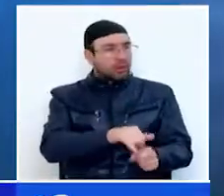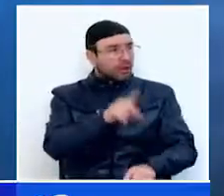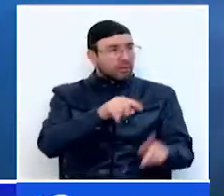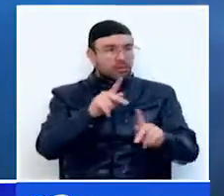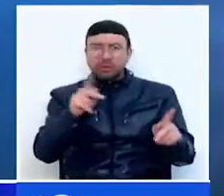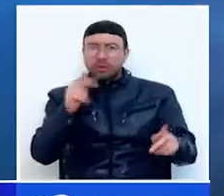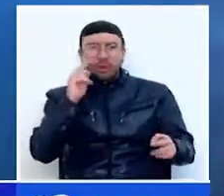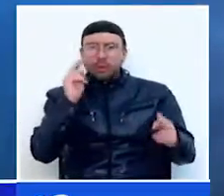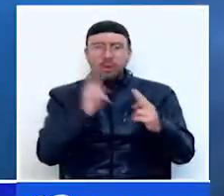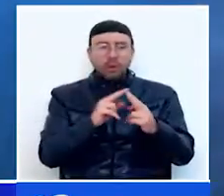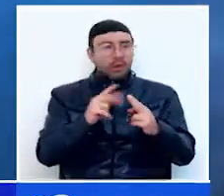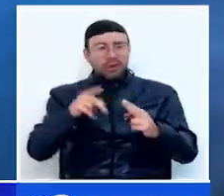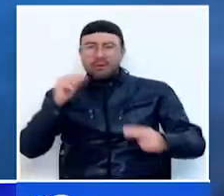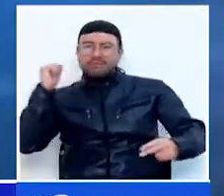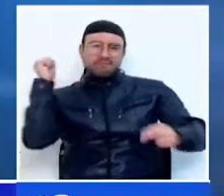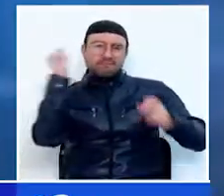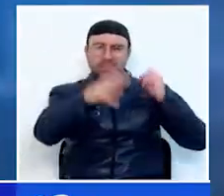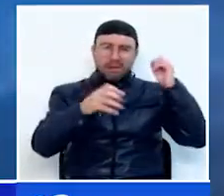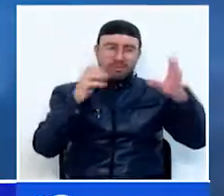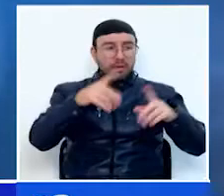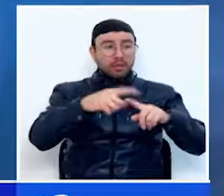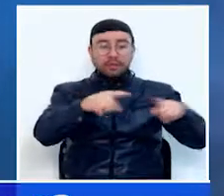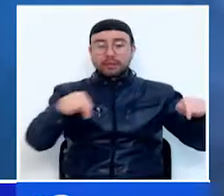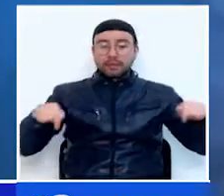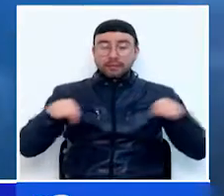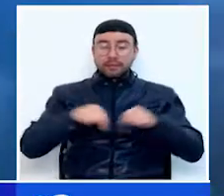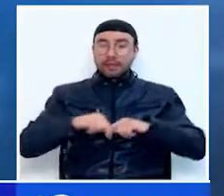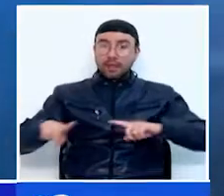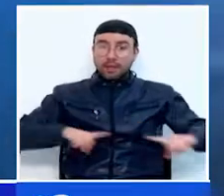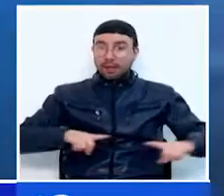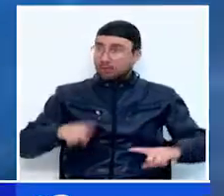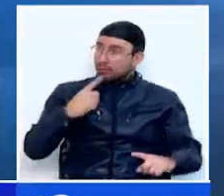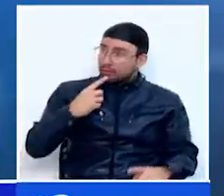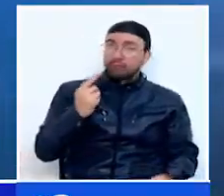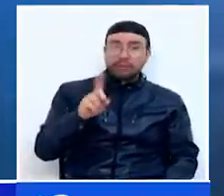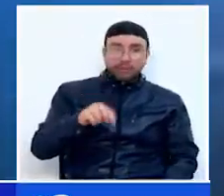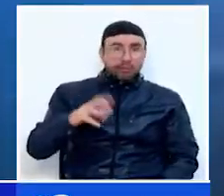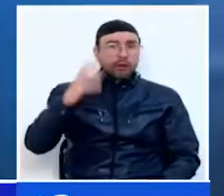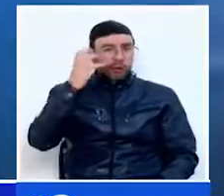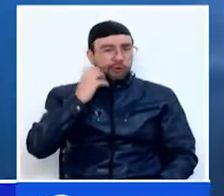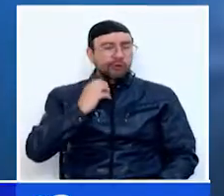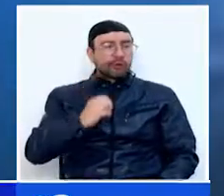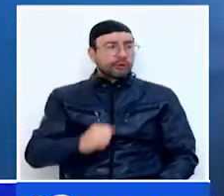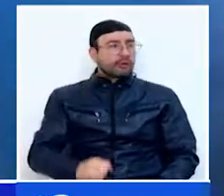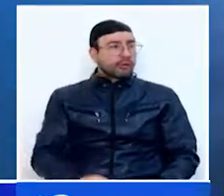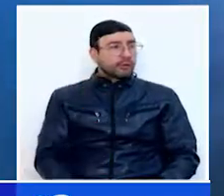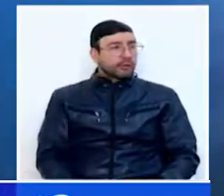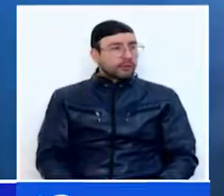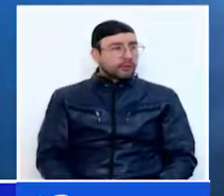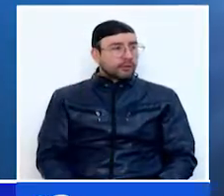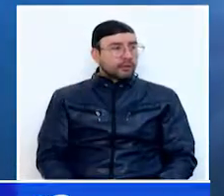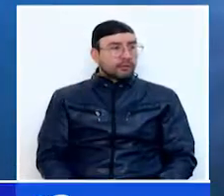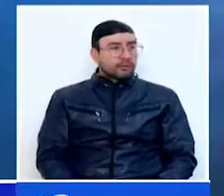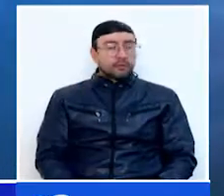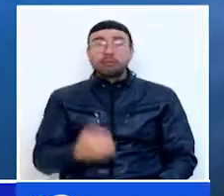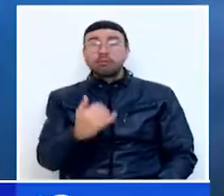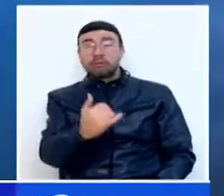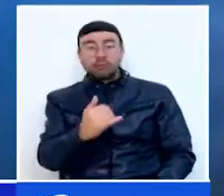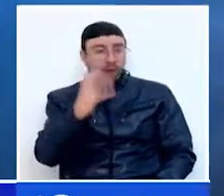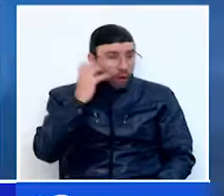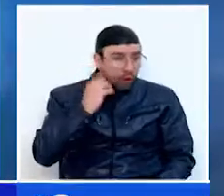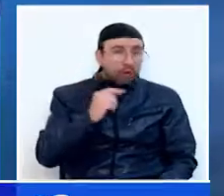atacaron las instalaciones de la sede administrativa. Ciudadanos reportaron hasta robos. Alcanzaron a sacar ahí con